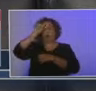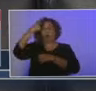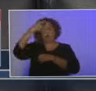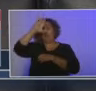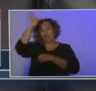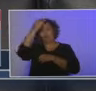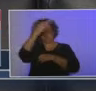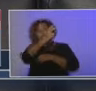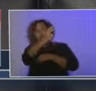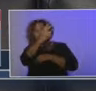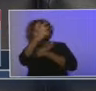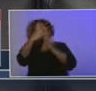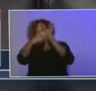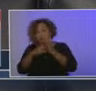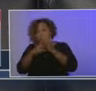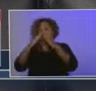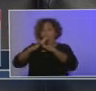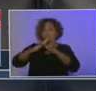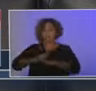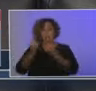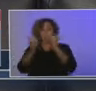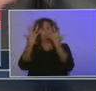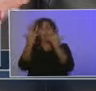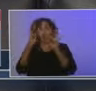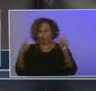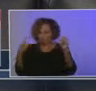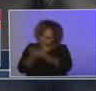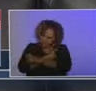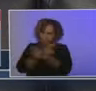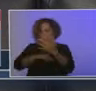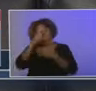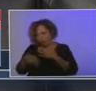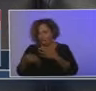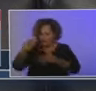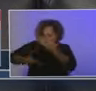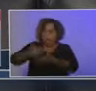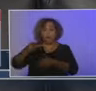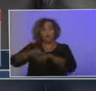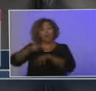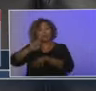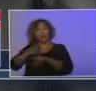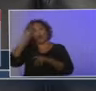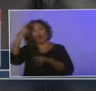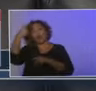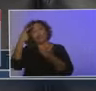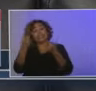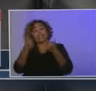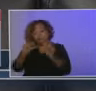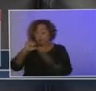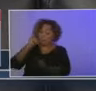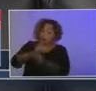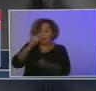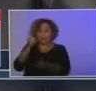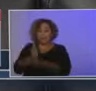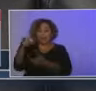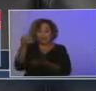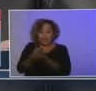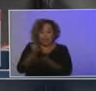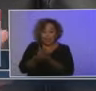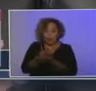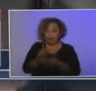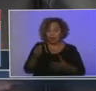y la complejidad del programa y el plan de acción que el gobierno de Puerto Rico ha tratado de implantar para esos fondos.